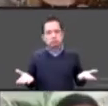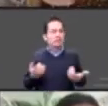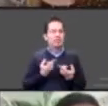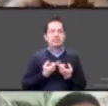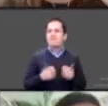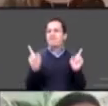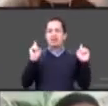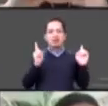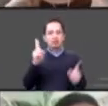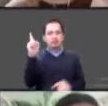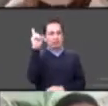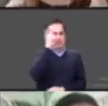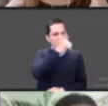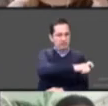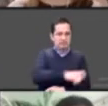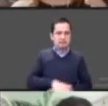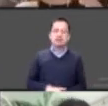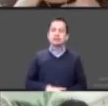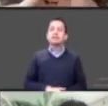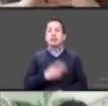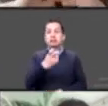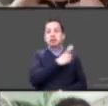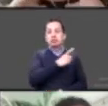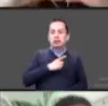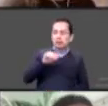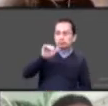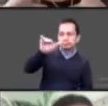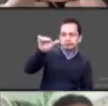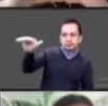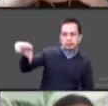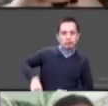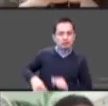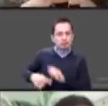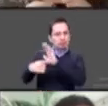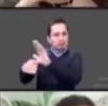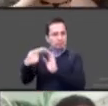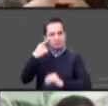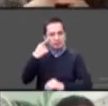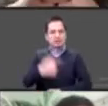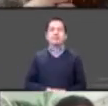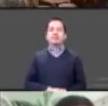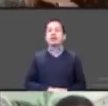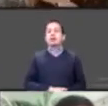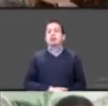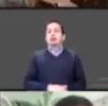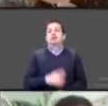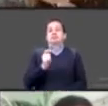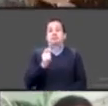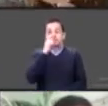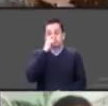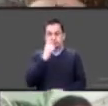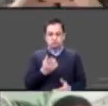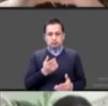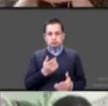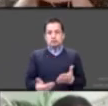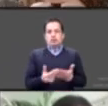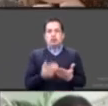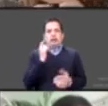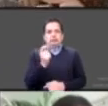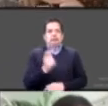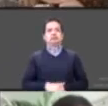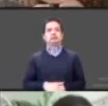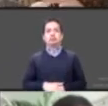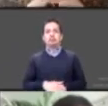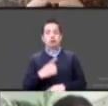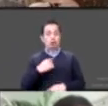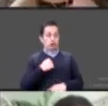parte importante, y es con el enfoque de derechos, es que no importa cuánto yo logre solo con el sujeto